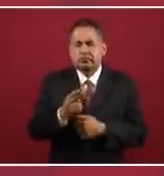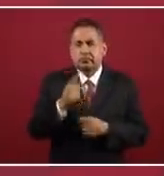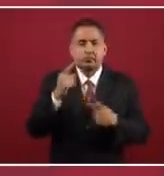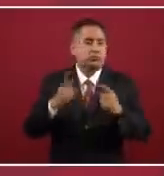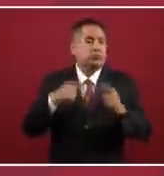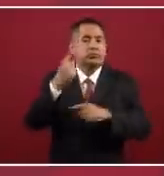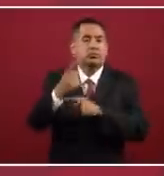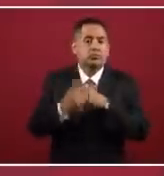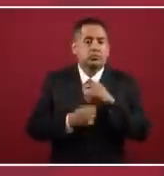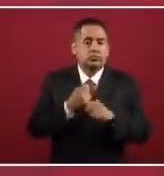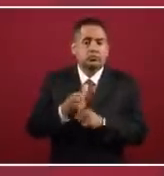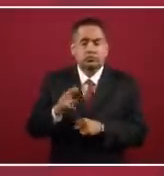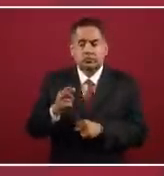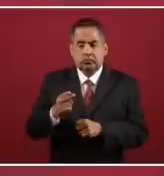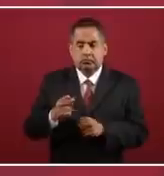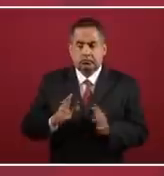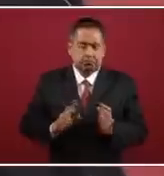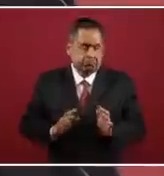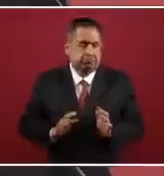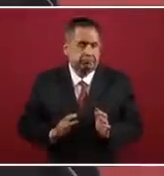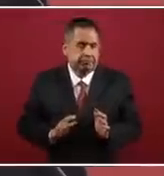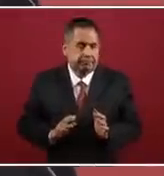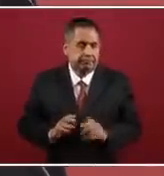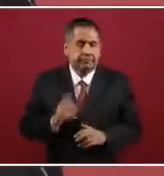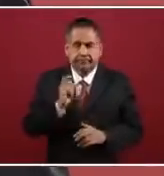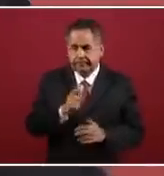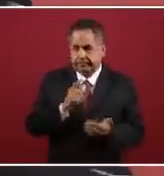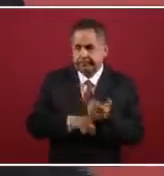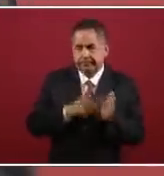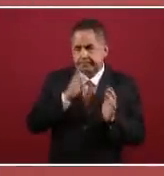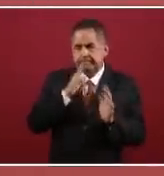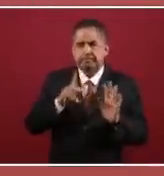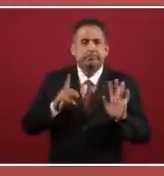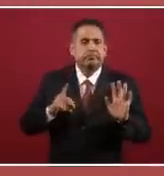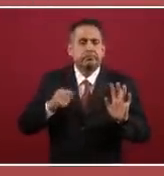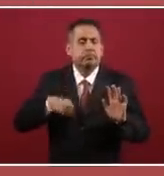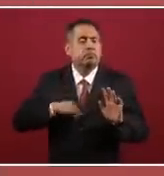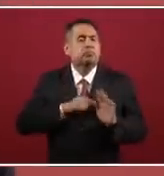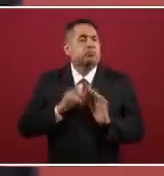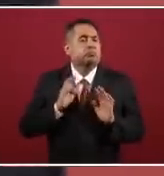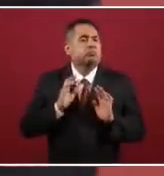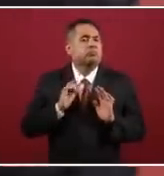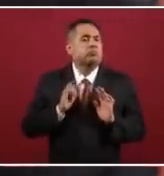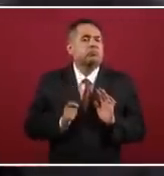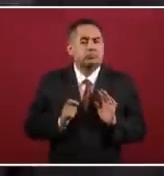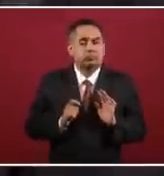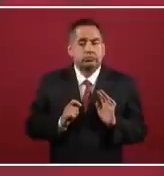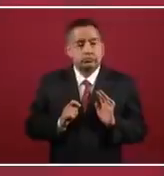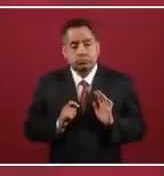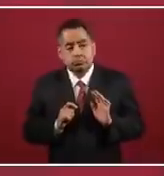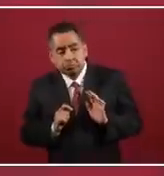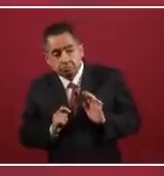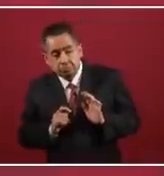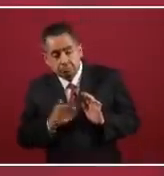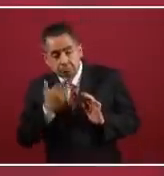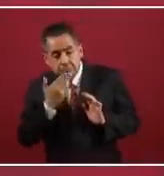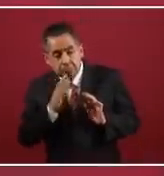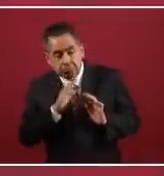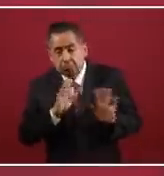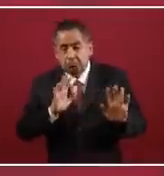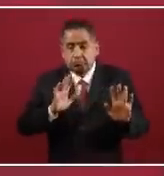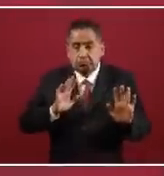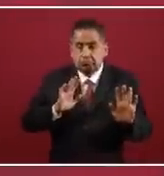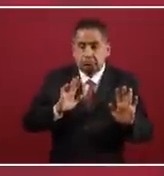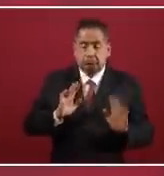próximo. Entonces, es mejor, ¿sí? Si bien es cierto que